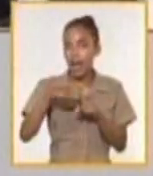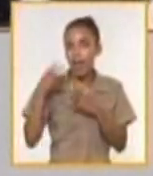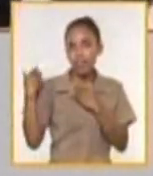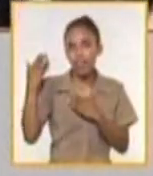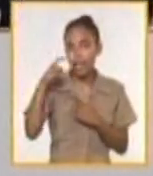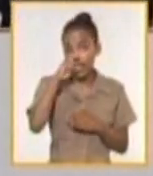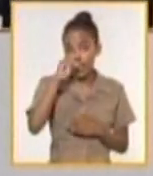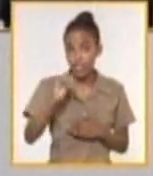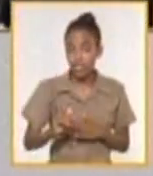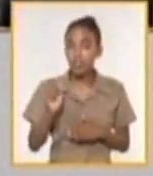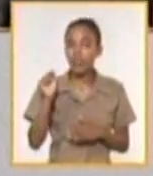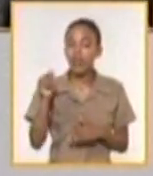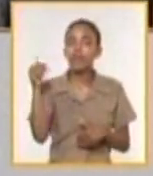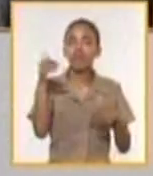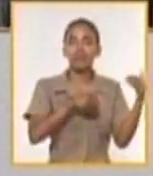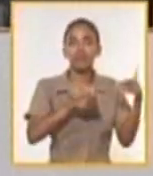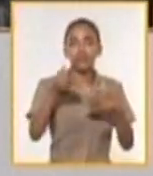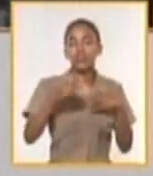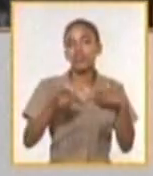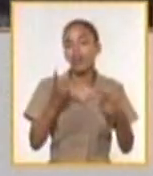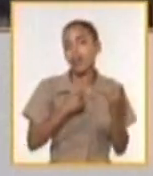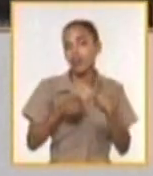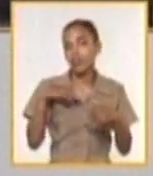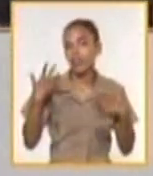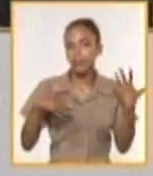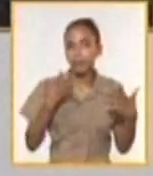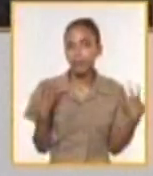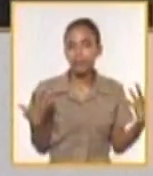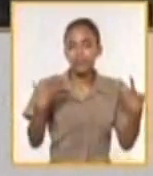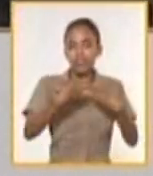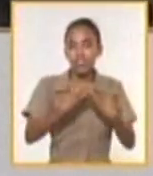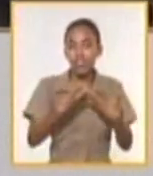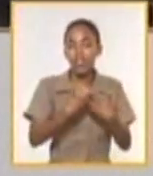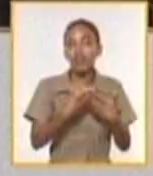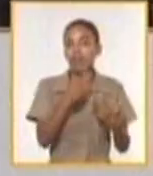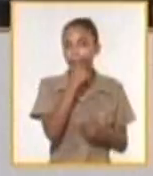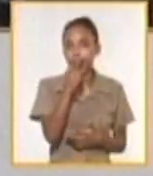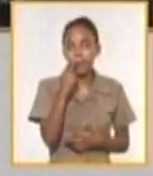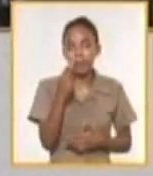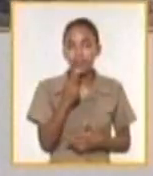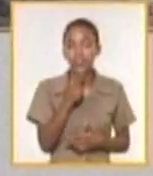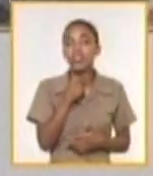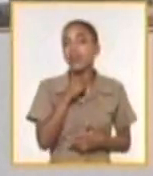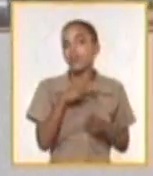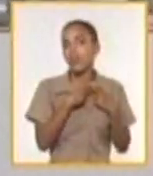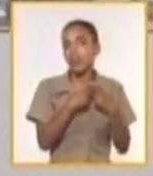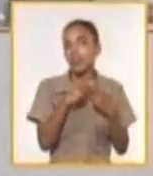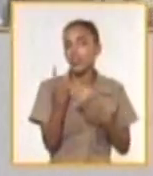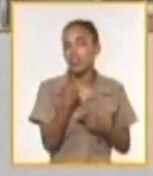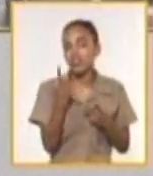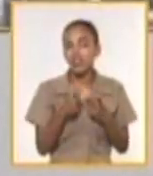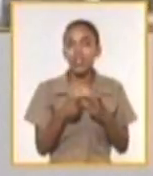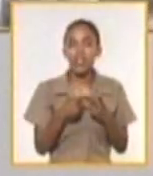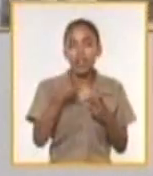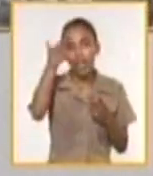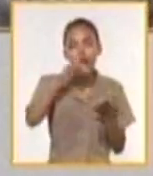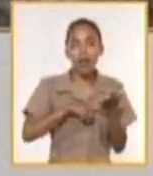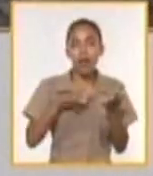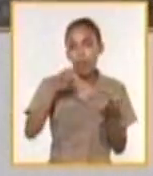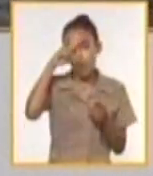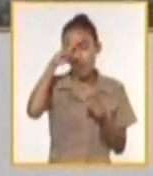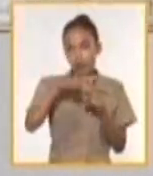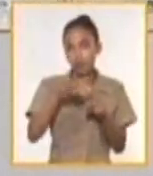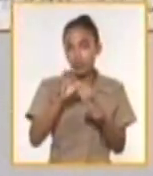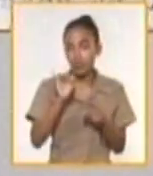en algunas actividades relacionadas con José Martí, con el héroe nacional, con el apóstol de la independencia, y hay